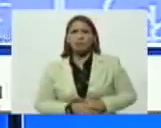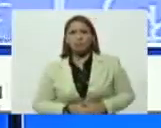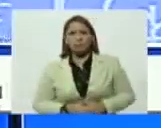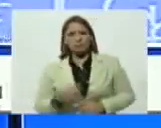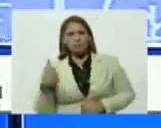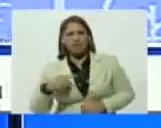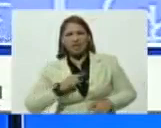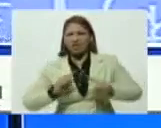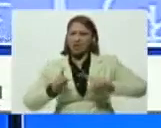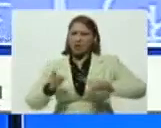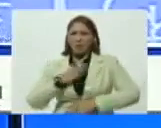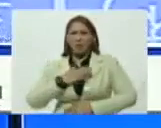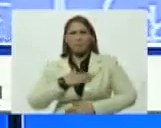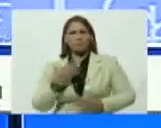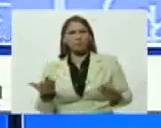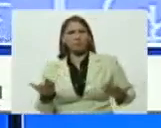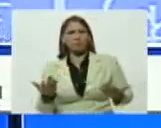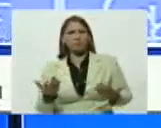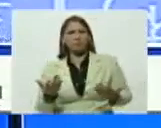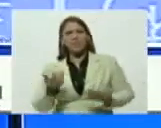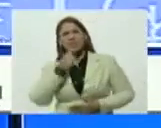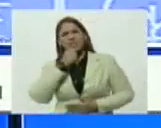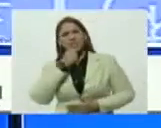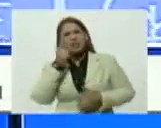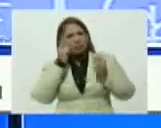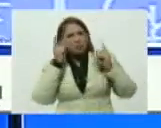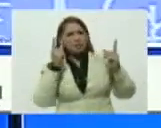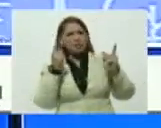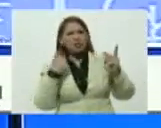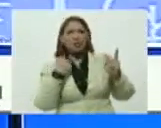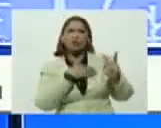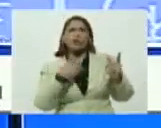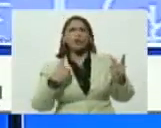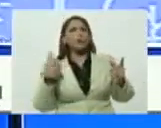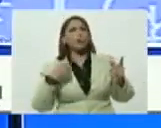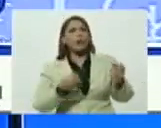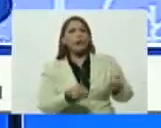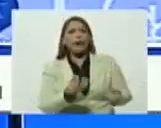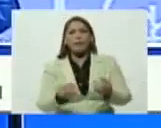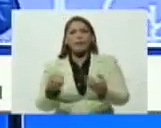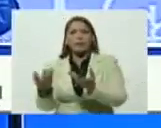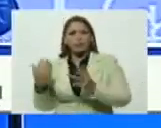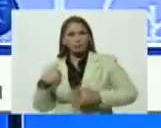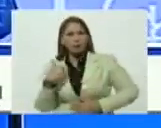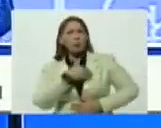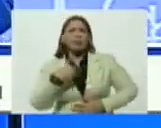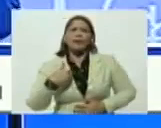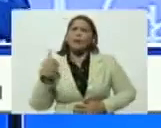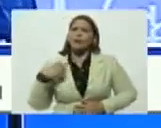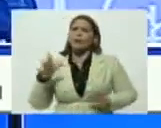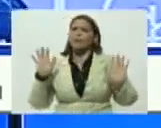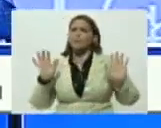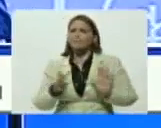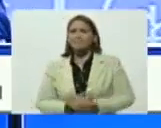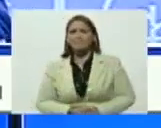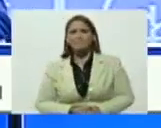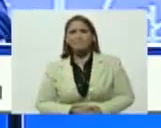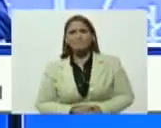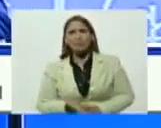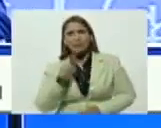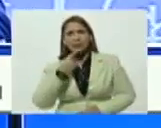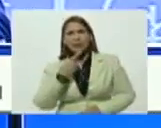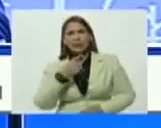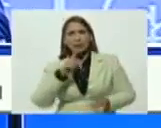mi régimen, ¿vale? Así como quien se levanta y dice, quiero tener un jardín. Yo quiero tener, le dije, Cilia,